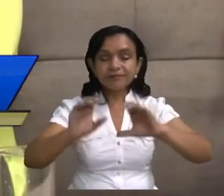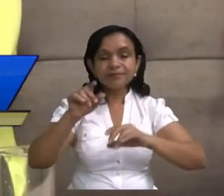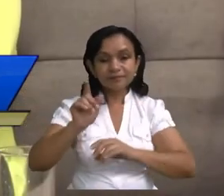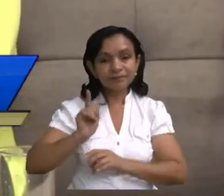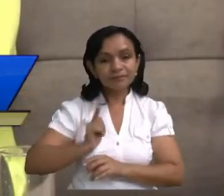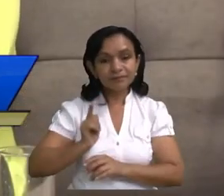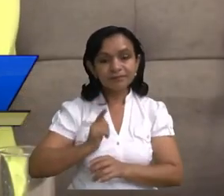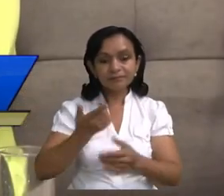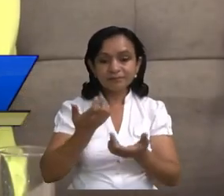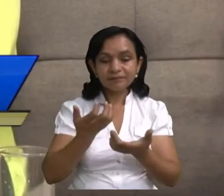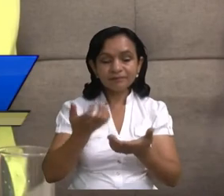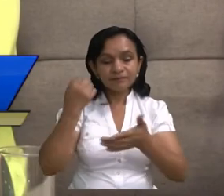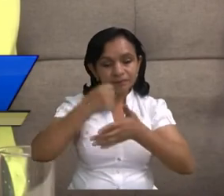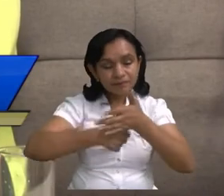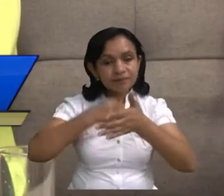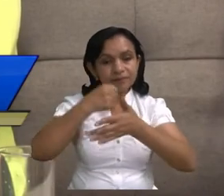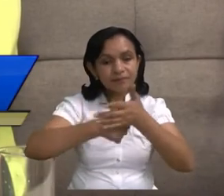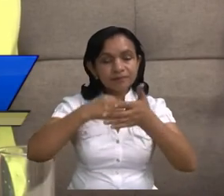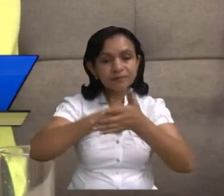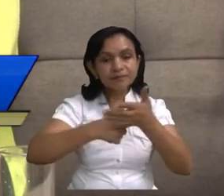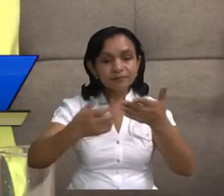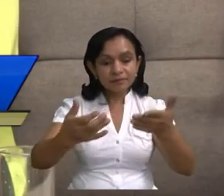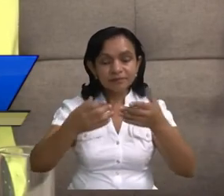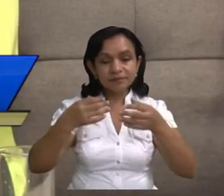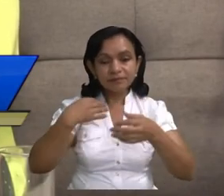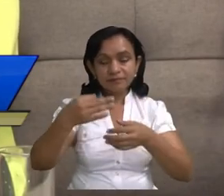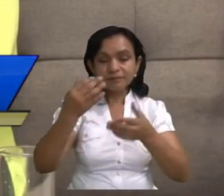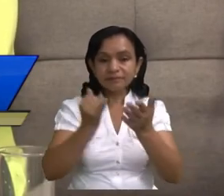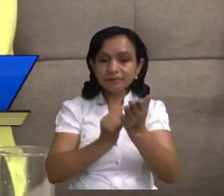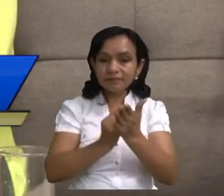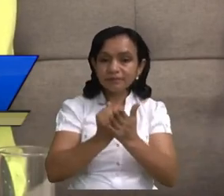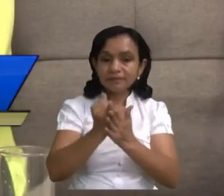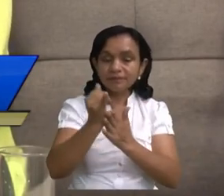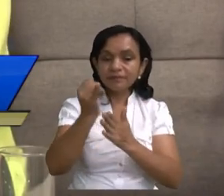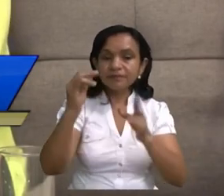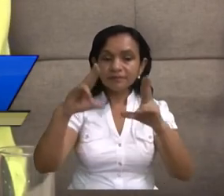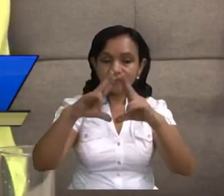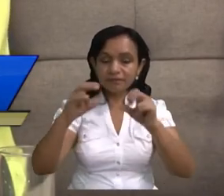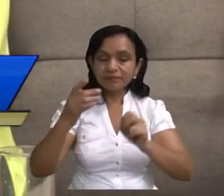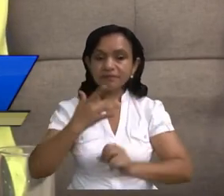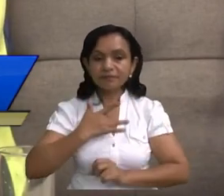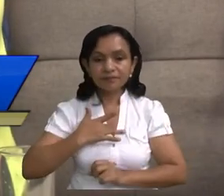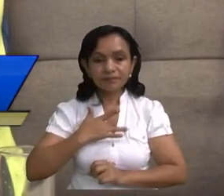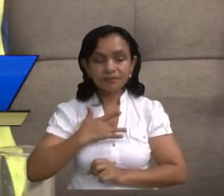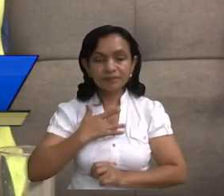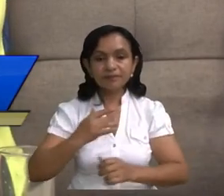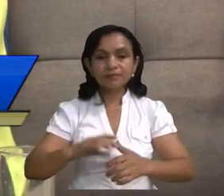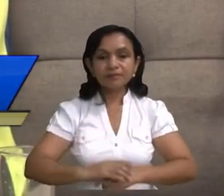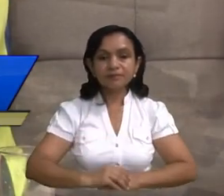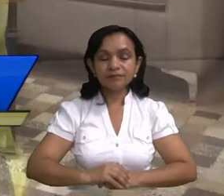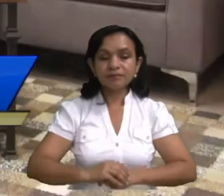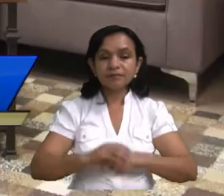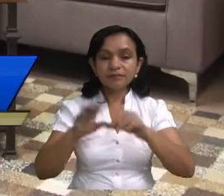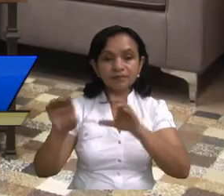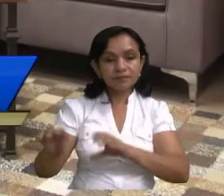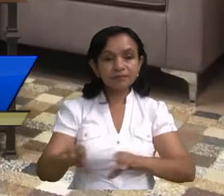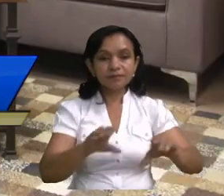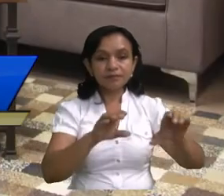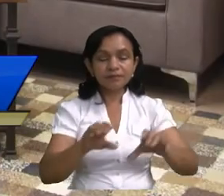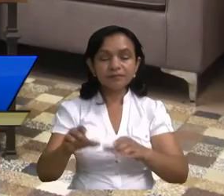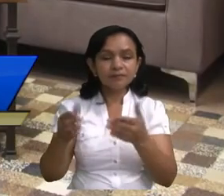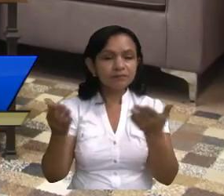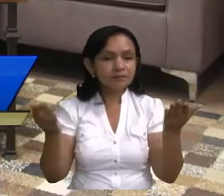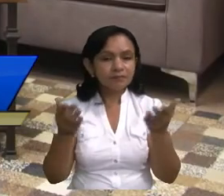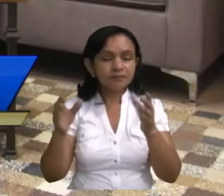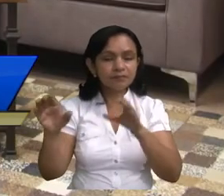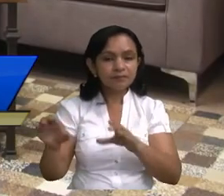ese esfuerzo, porque hay investigaciones que en el país se necesitan. Y dentro de esa dinámica, ¿qué regularidad